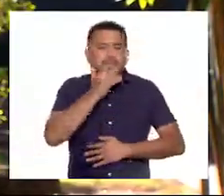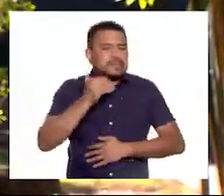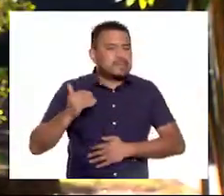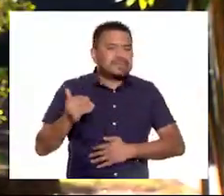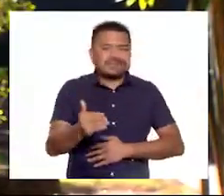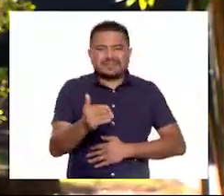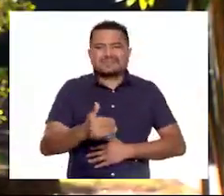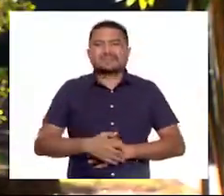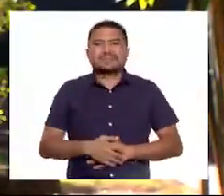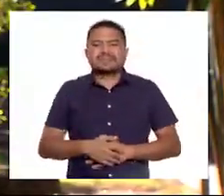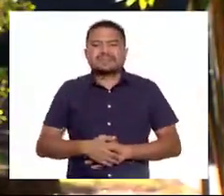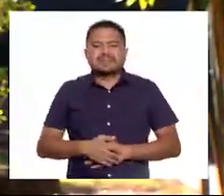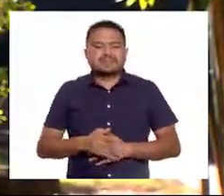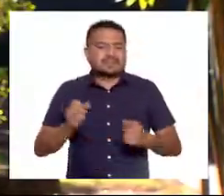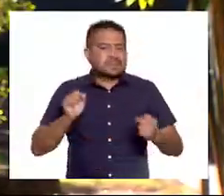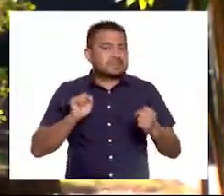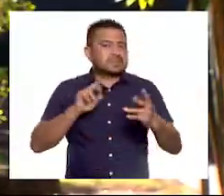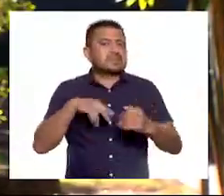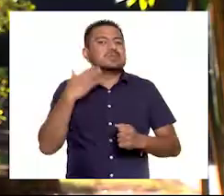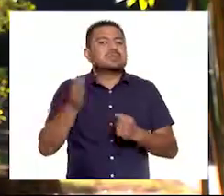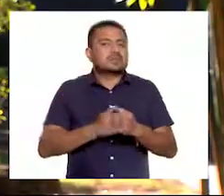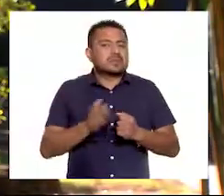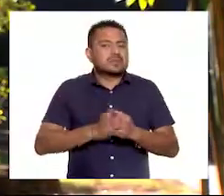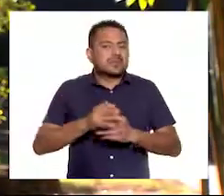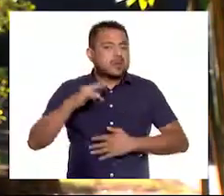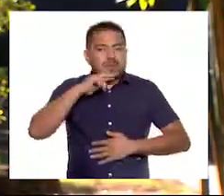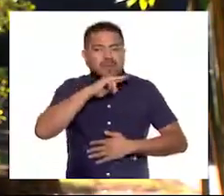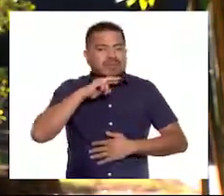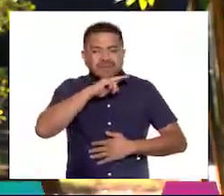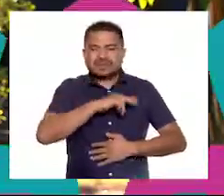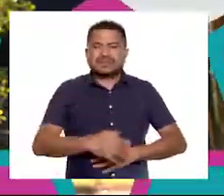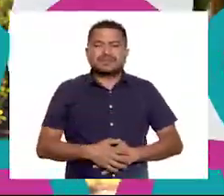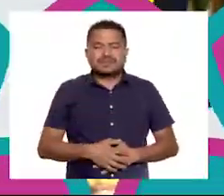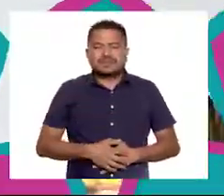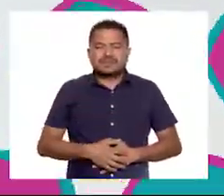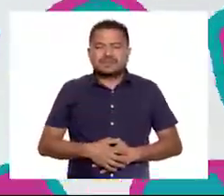¡Muy bien! ¡Nos vemos pronto!